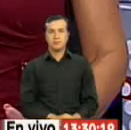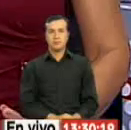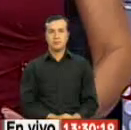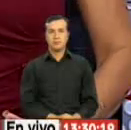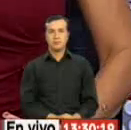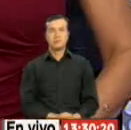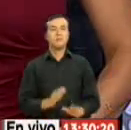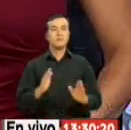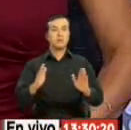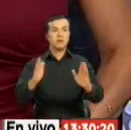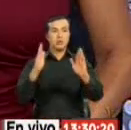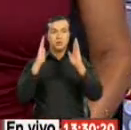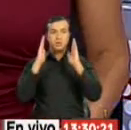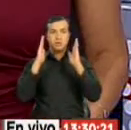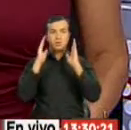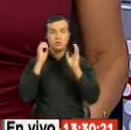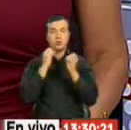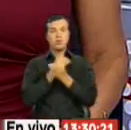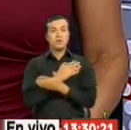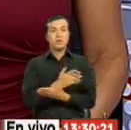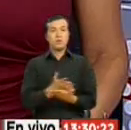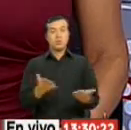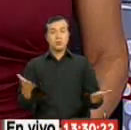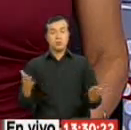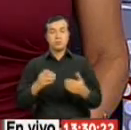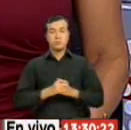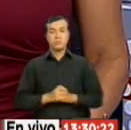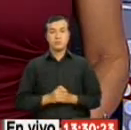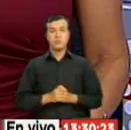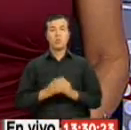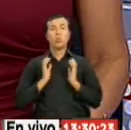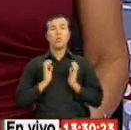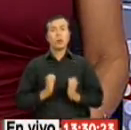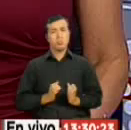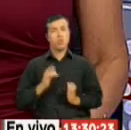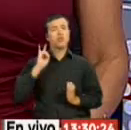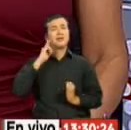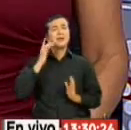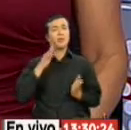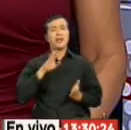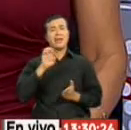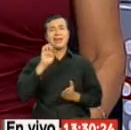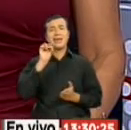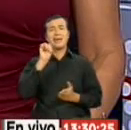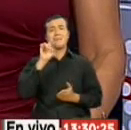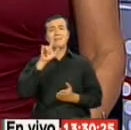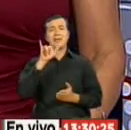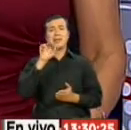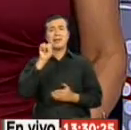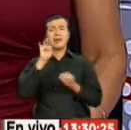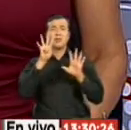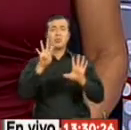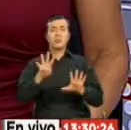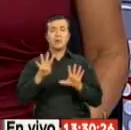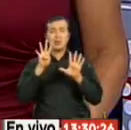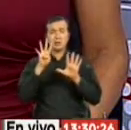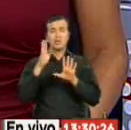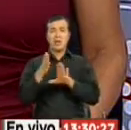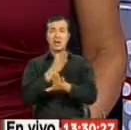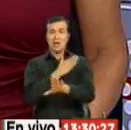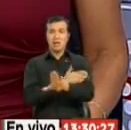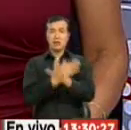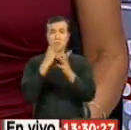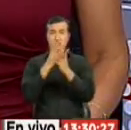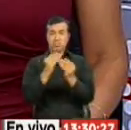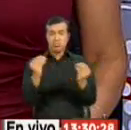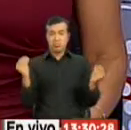y atención a esta información de último minuto el cuerpo de la niña emilia benavides cuenca de 9 años reportada como